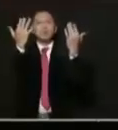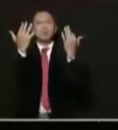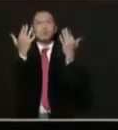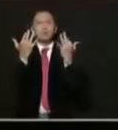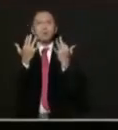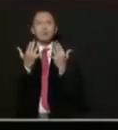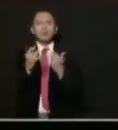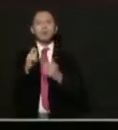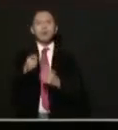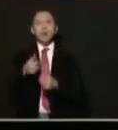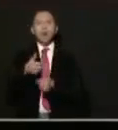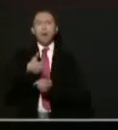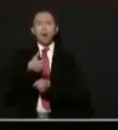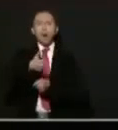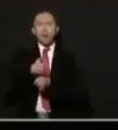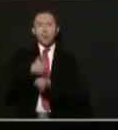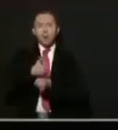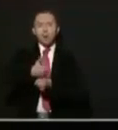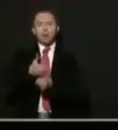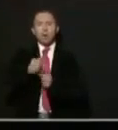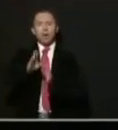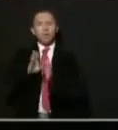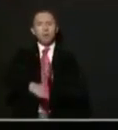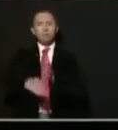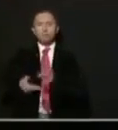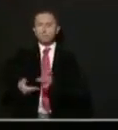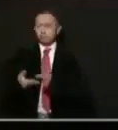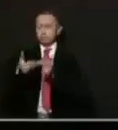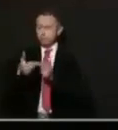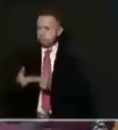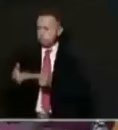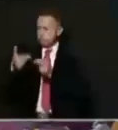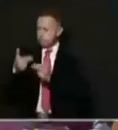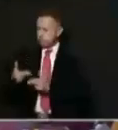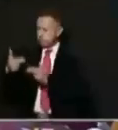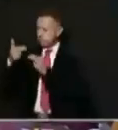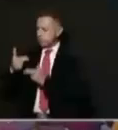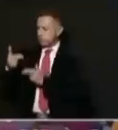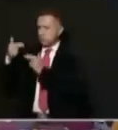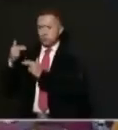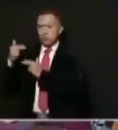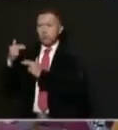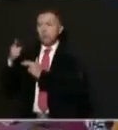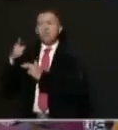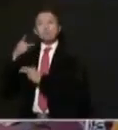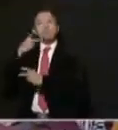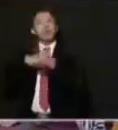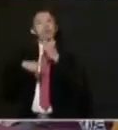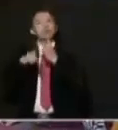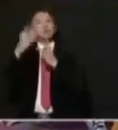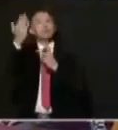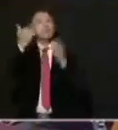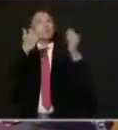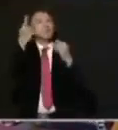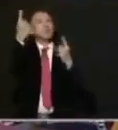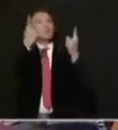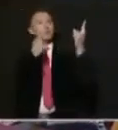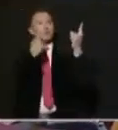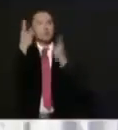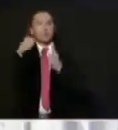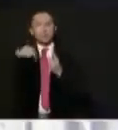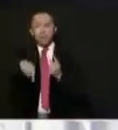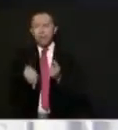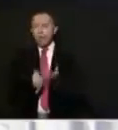y nuestros ancestros se hagan presentes, a los guardianes que guardan y cuidan